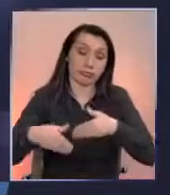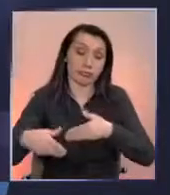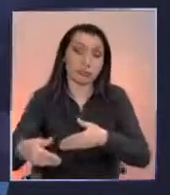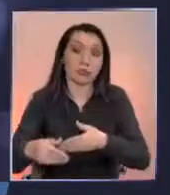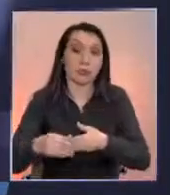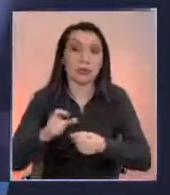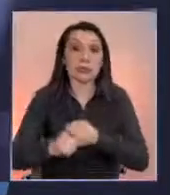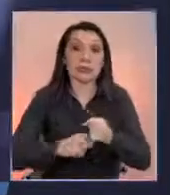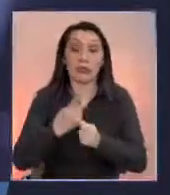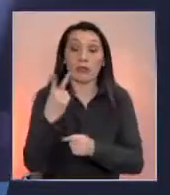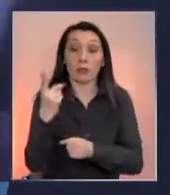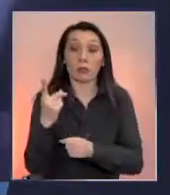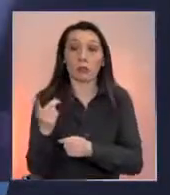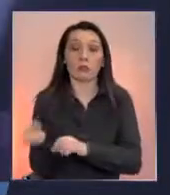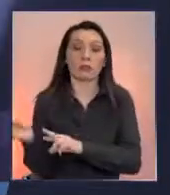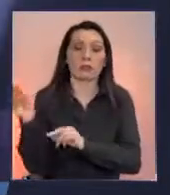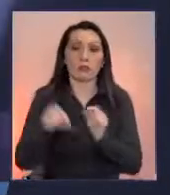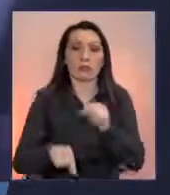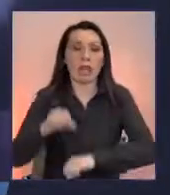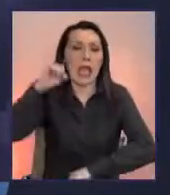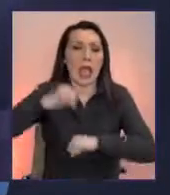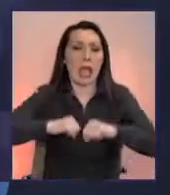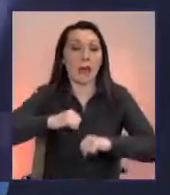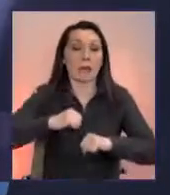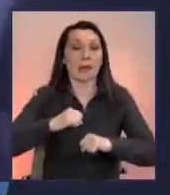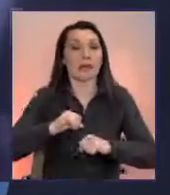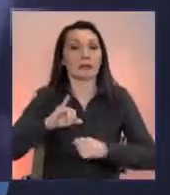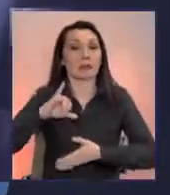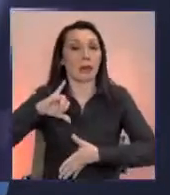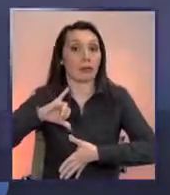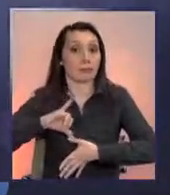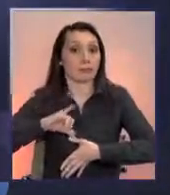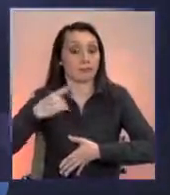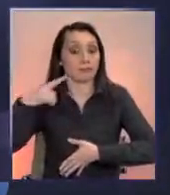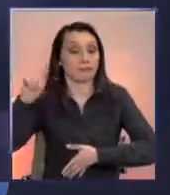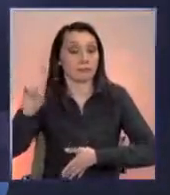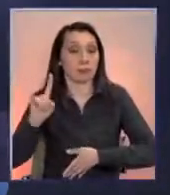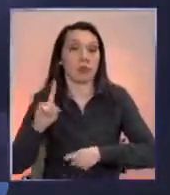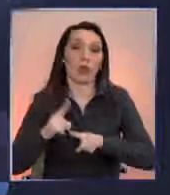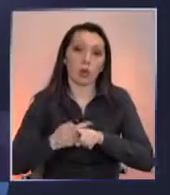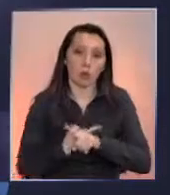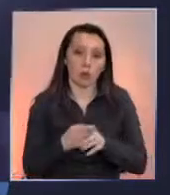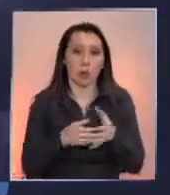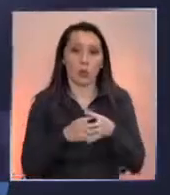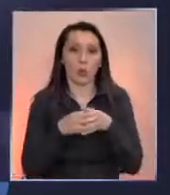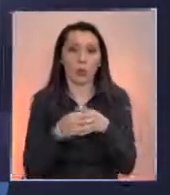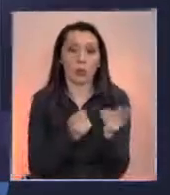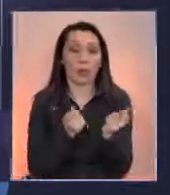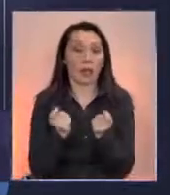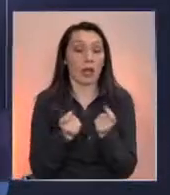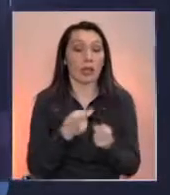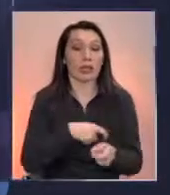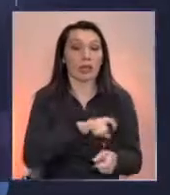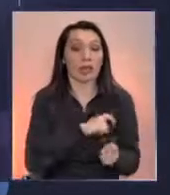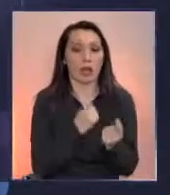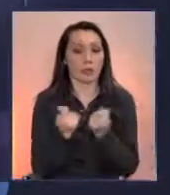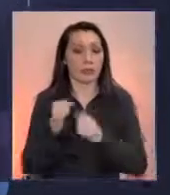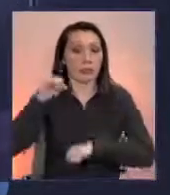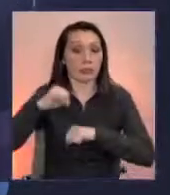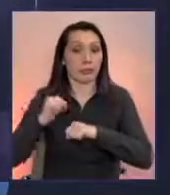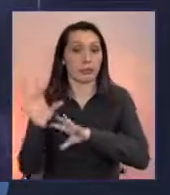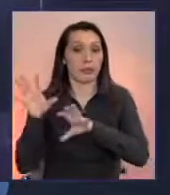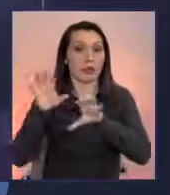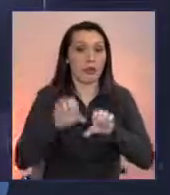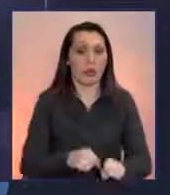siglo XXI, se concretó el arribo de varias empresas ibéricas, periodo que también llegó otro grupo de españoles, principalmente ejecutivos, que vinieron a